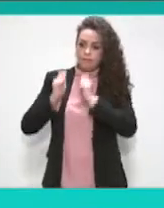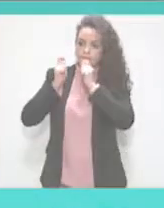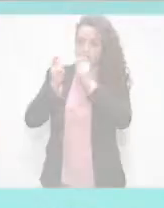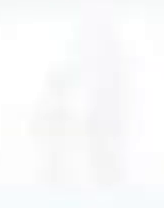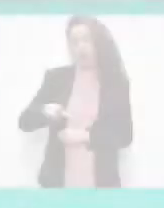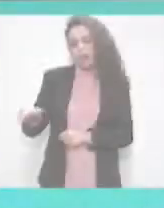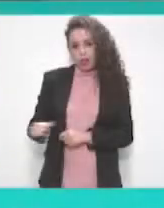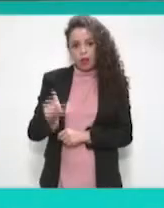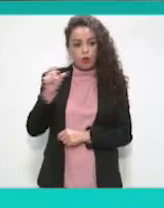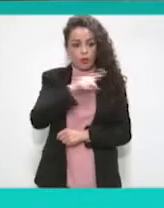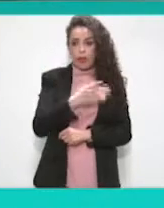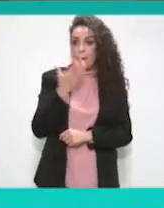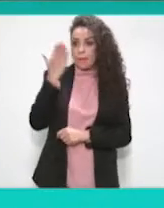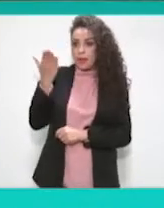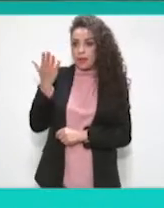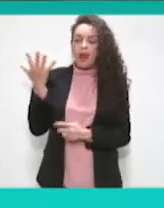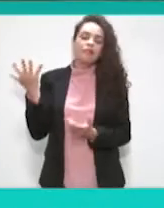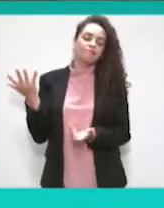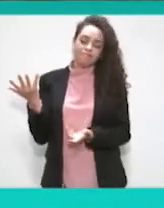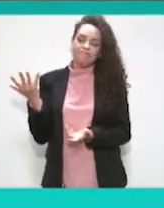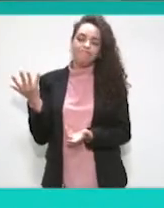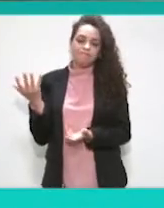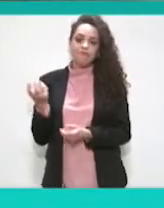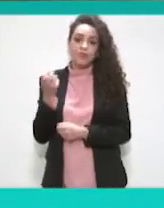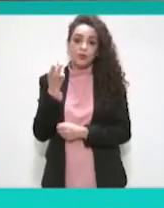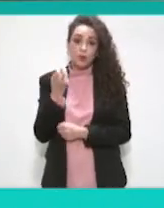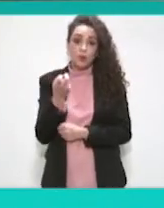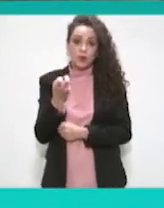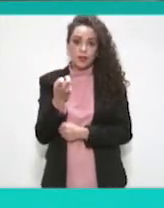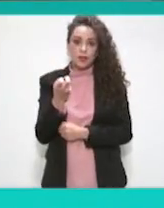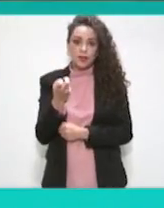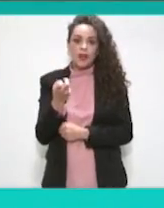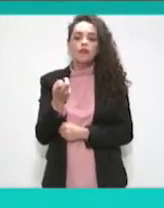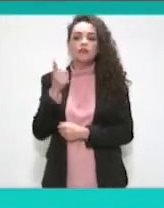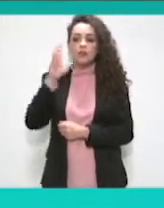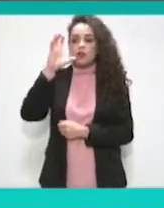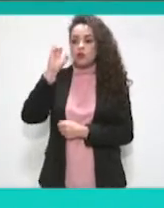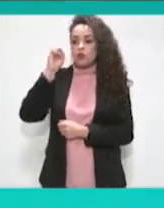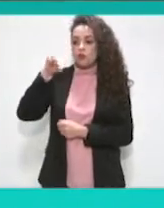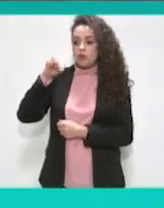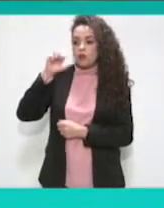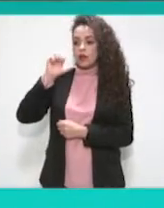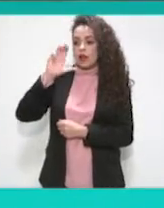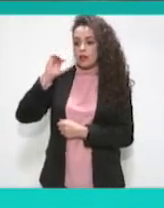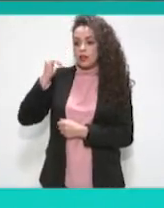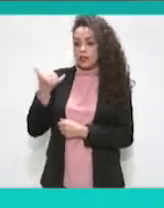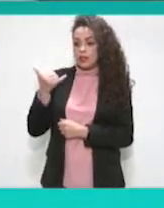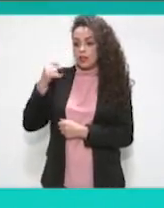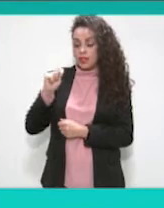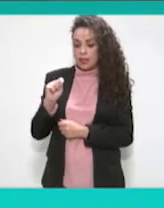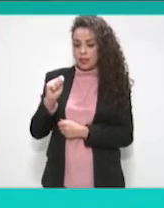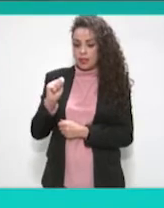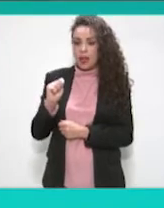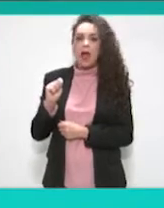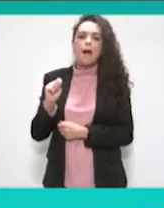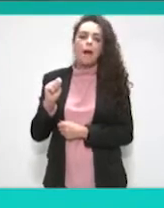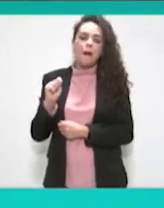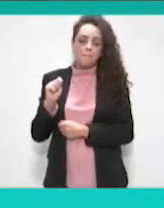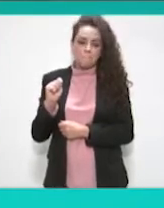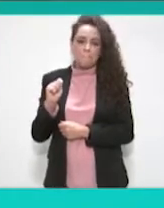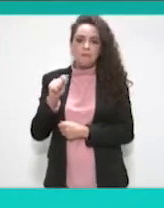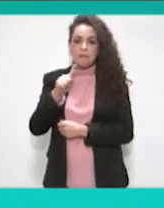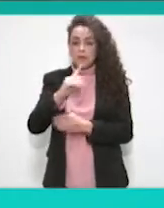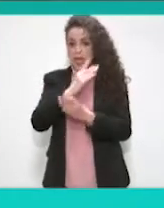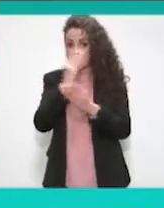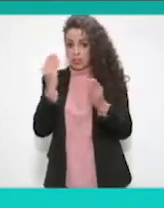cide pues el conacyt adujo adujo que este expediente digitalizado